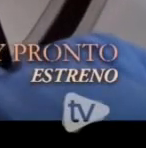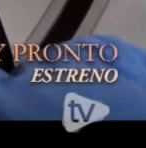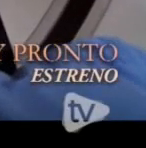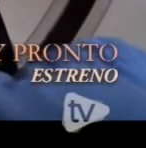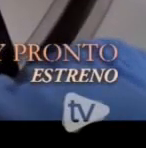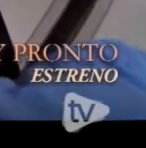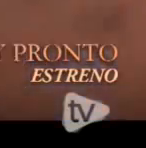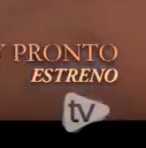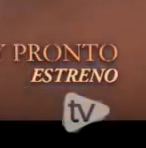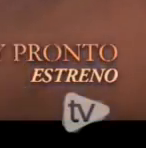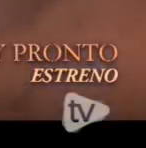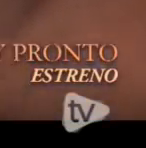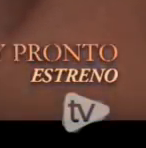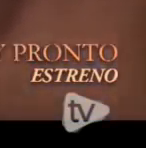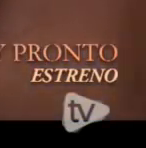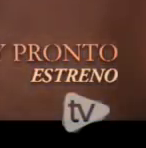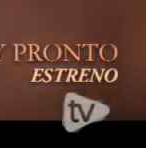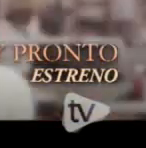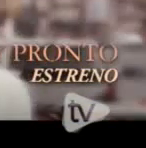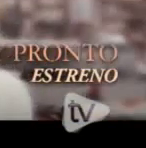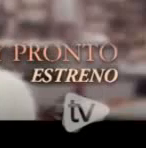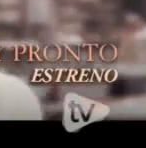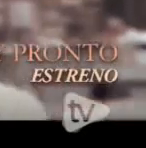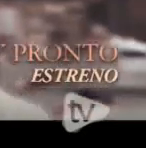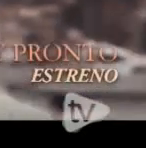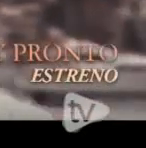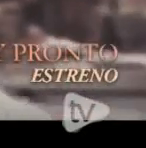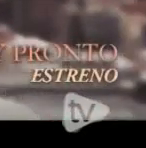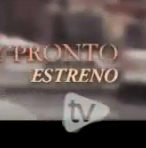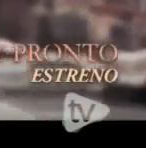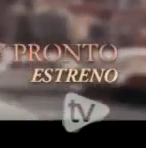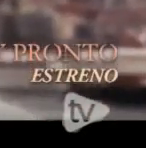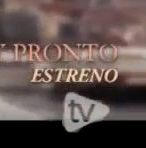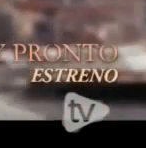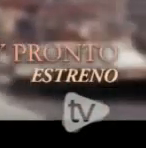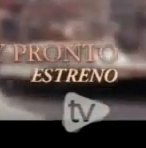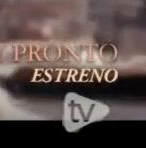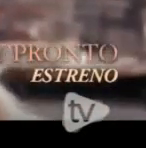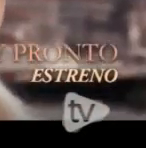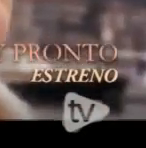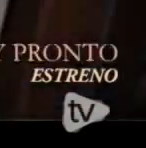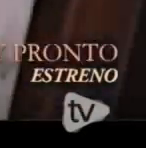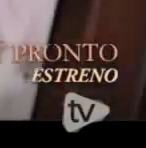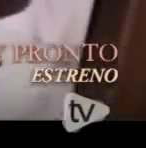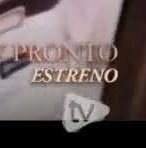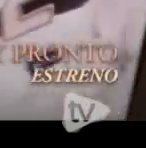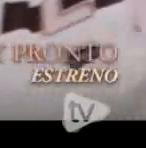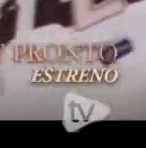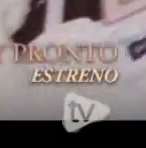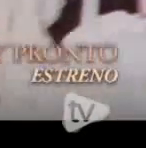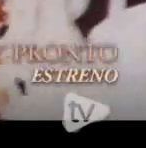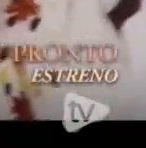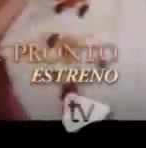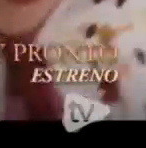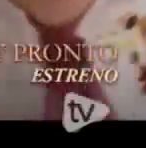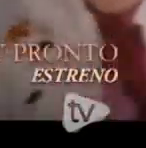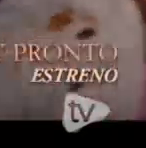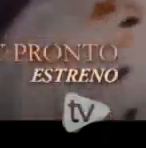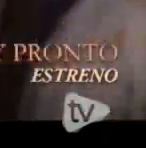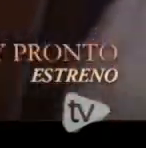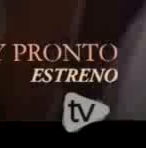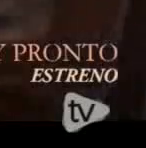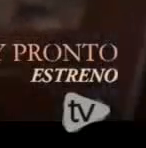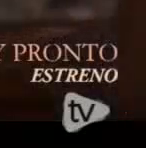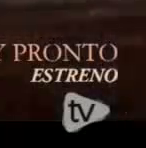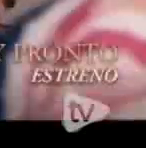Su vida está cerca del fin. Solo le queda un deseo: salvar a su familia, cueste lo que